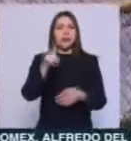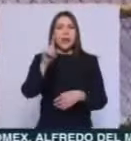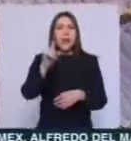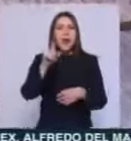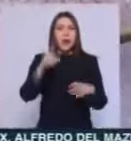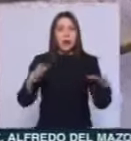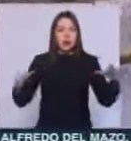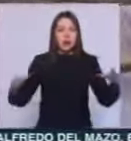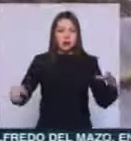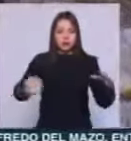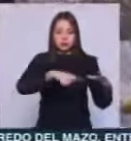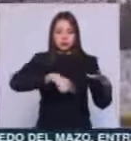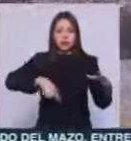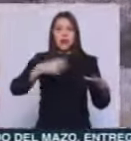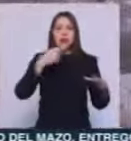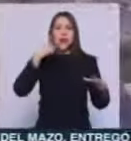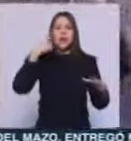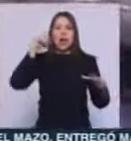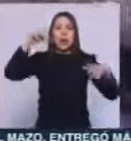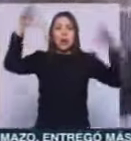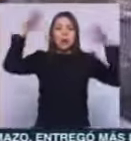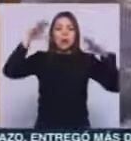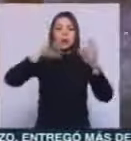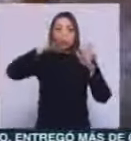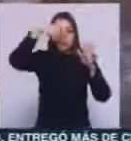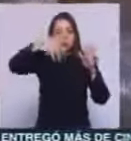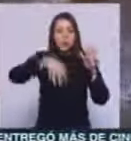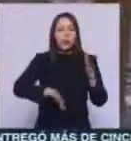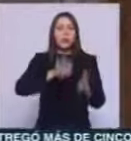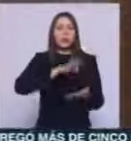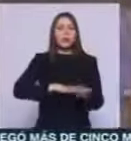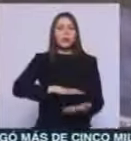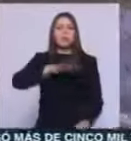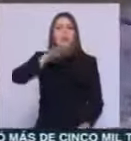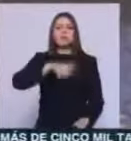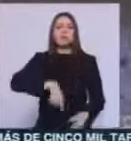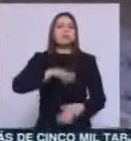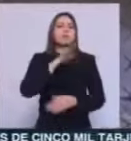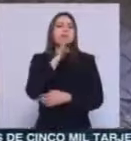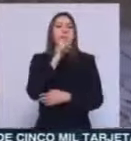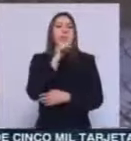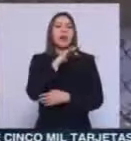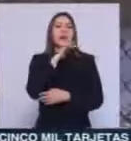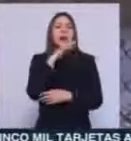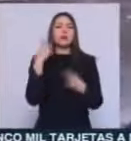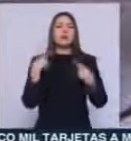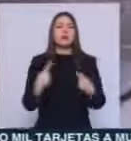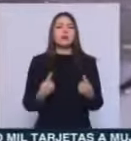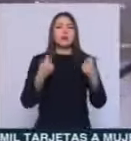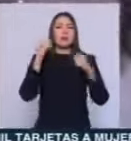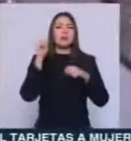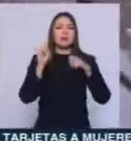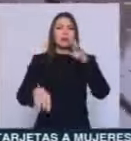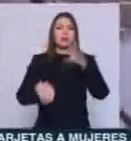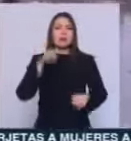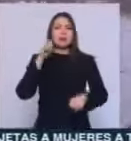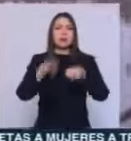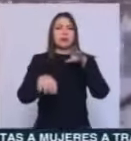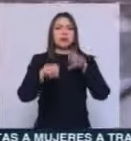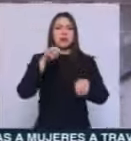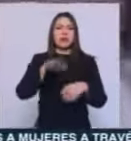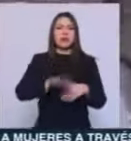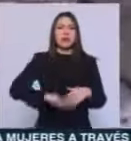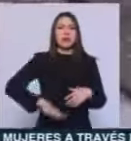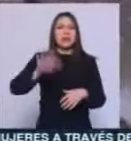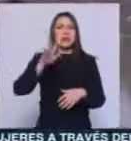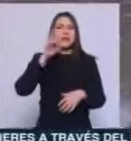para fungir como vasos reguladores, sin embargo, están muy lejos de serlo. La basura arrojada por las personas crea una especie